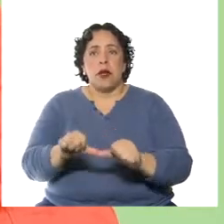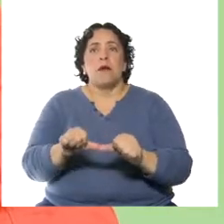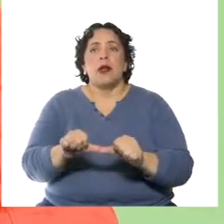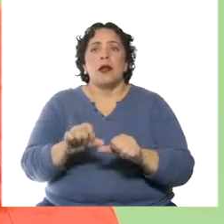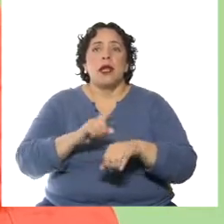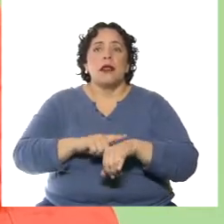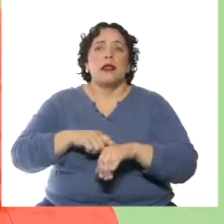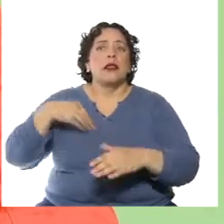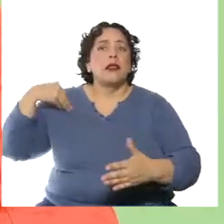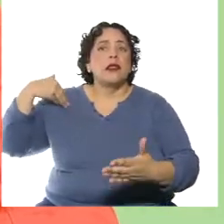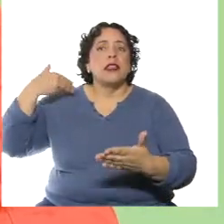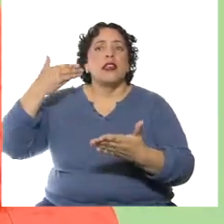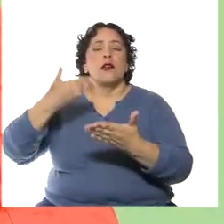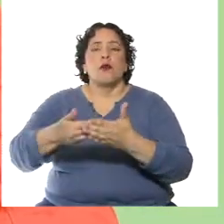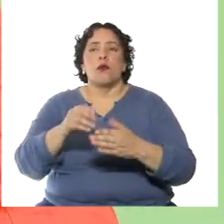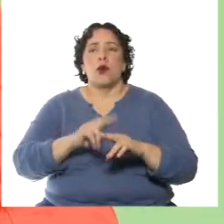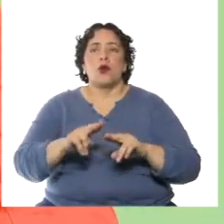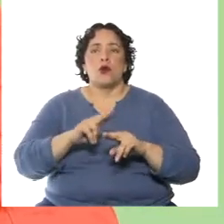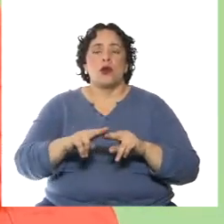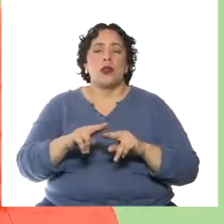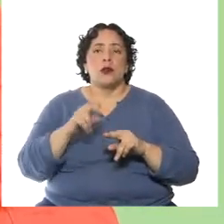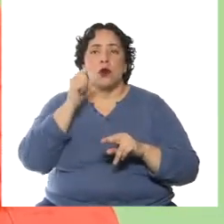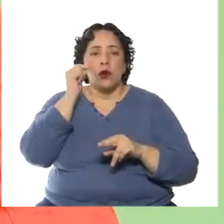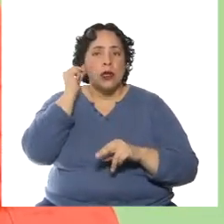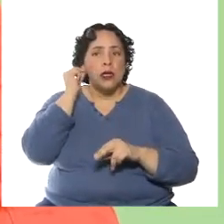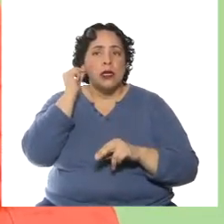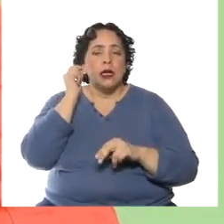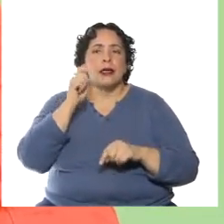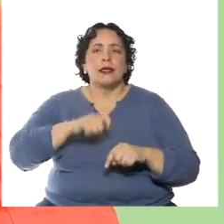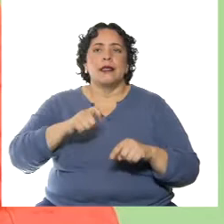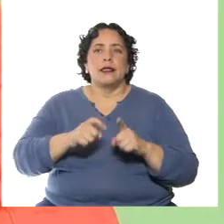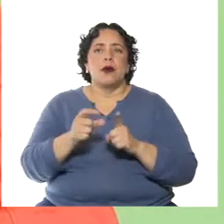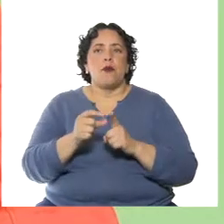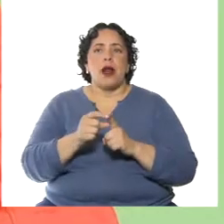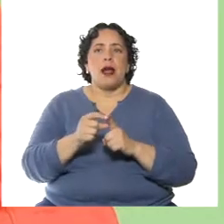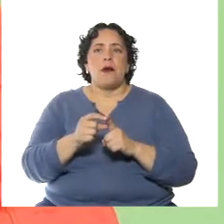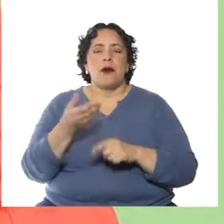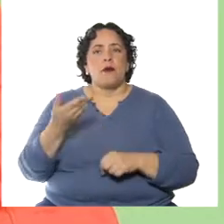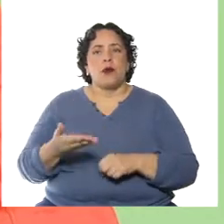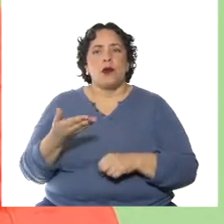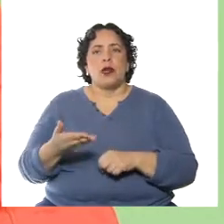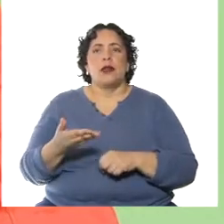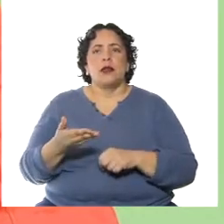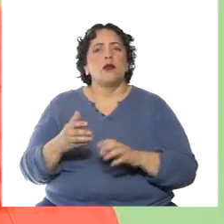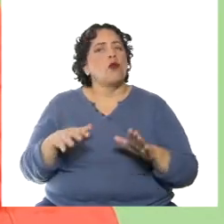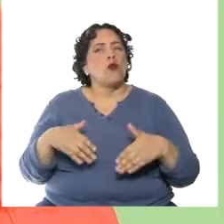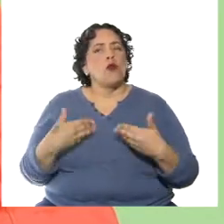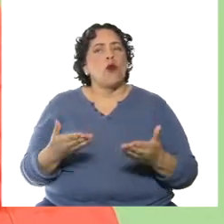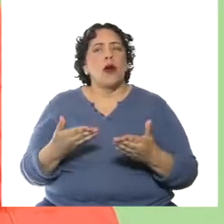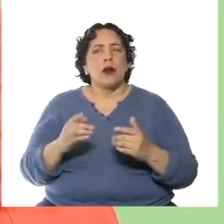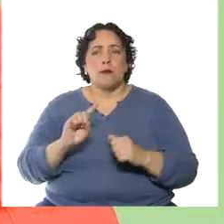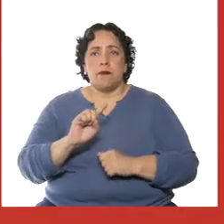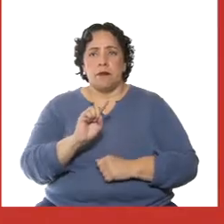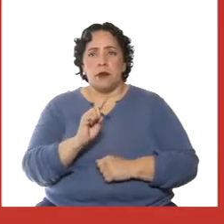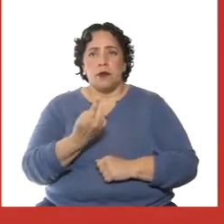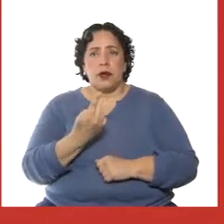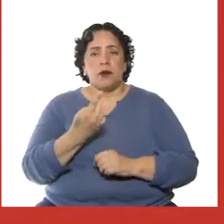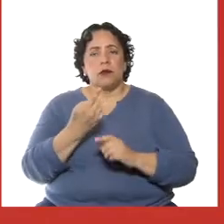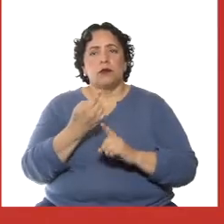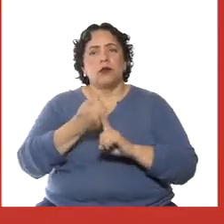el tiempo, en la niña y en los niños, requieren de unas palabras clave. Adivinen cuál es. Primero, la